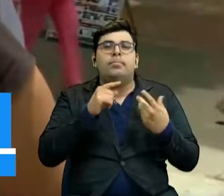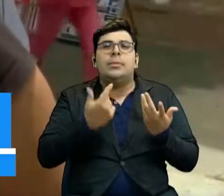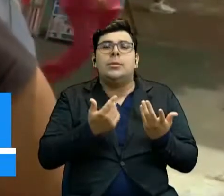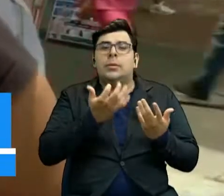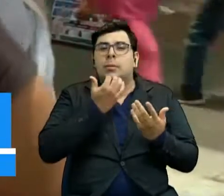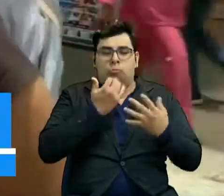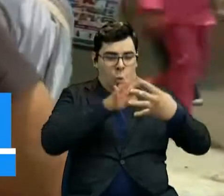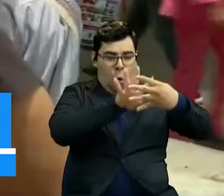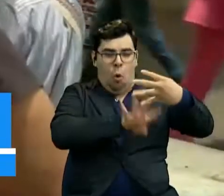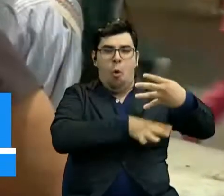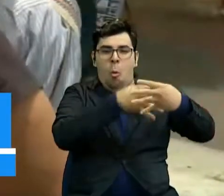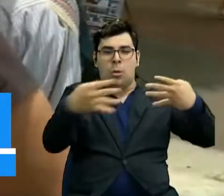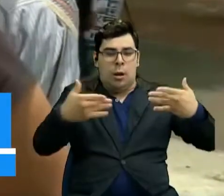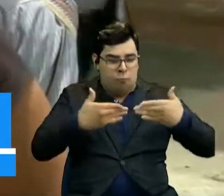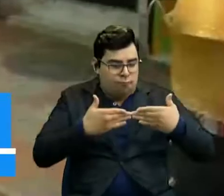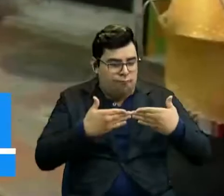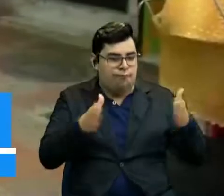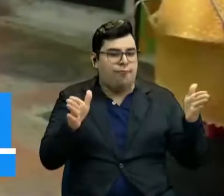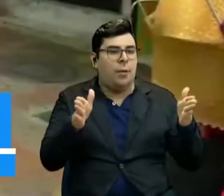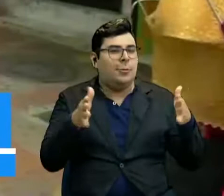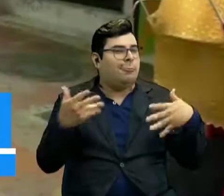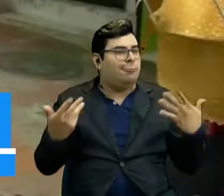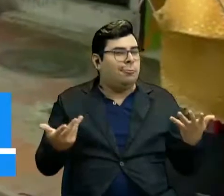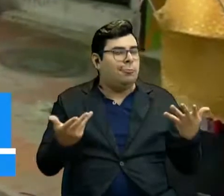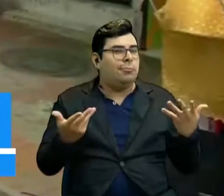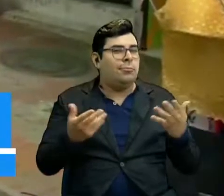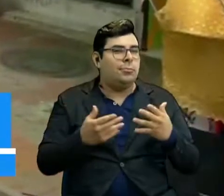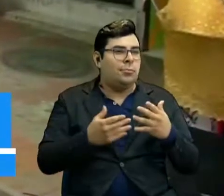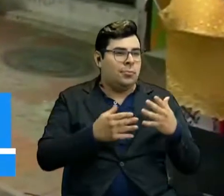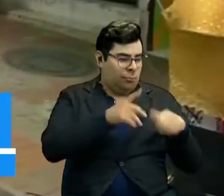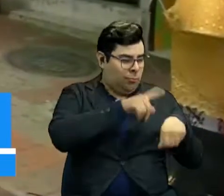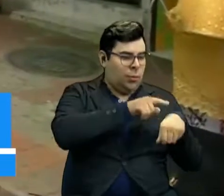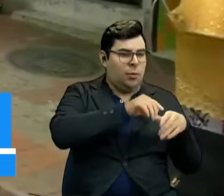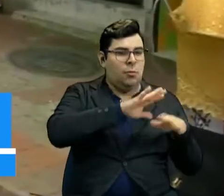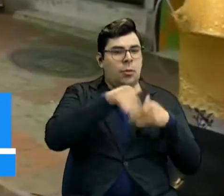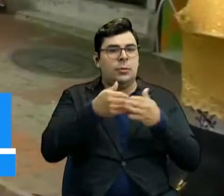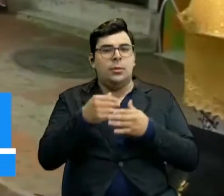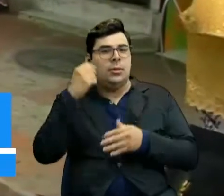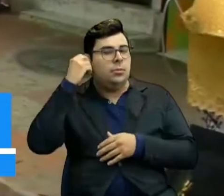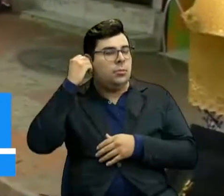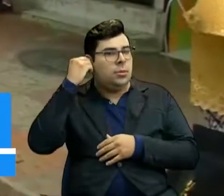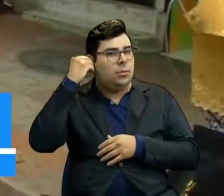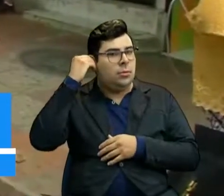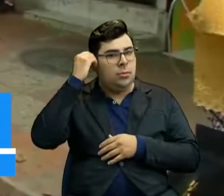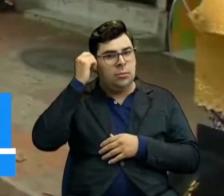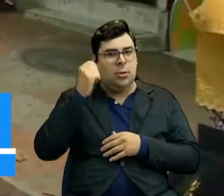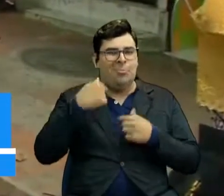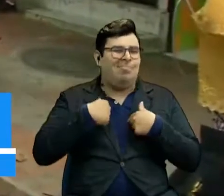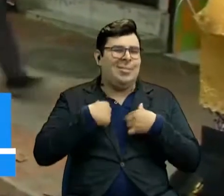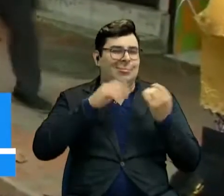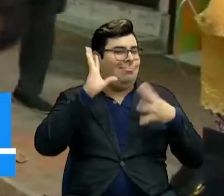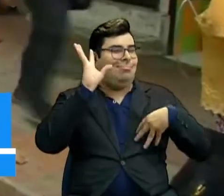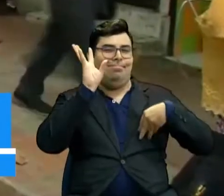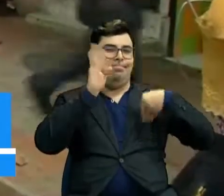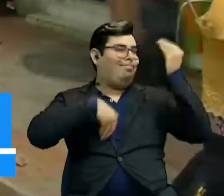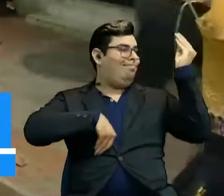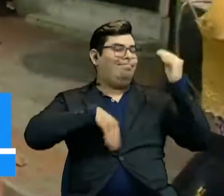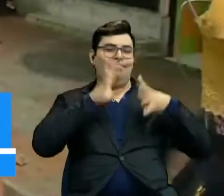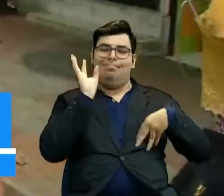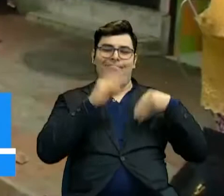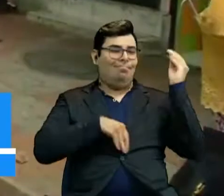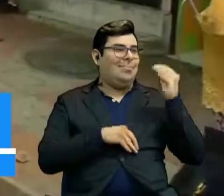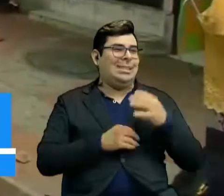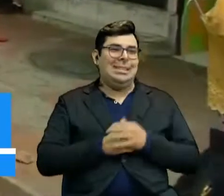del comercio organizado la verdad no me parece todavía no no pienso que sea